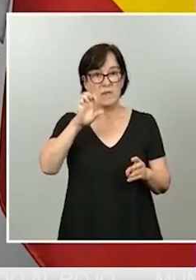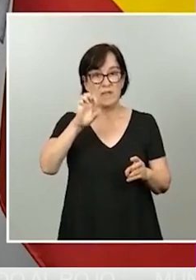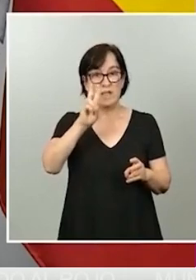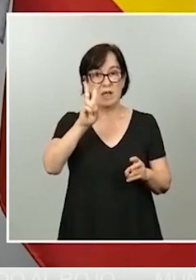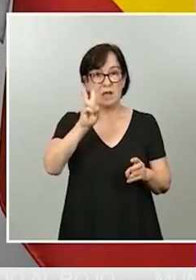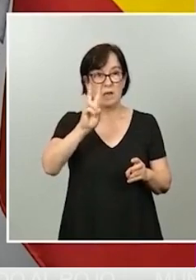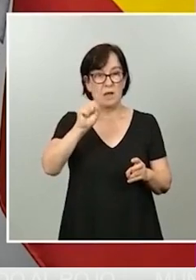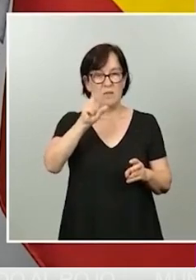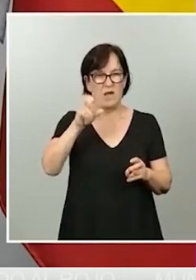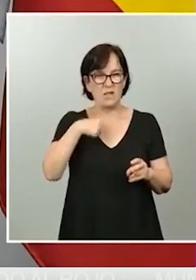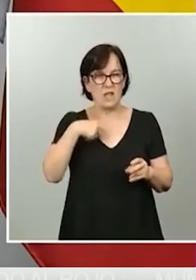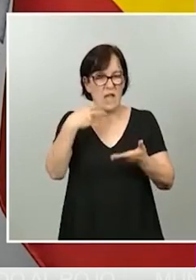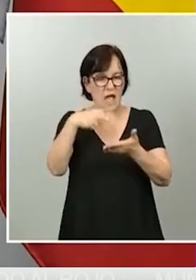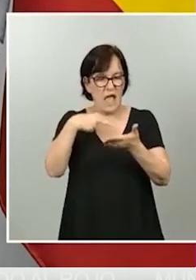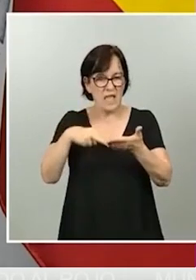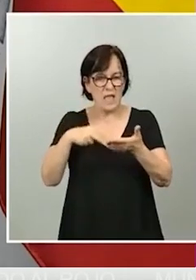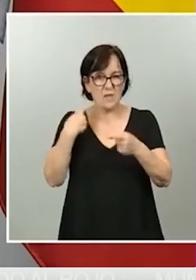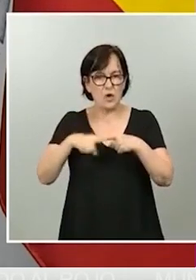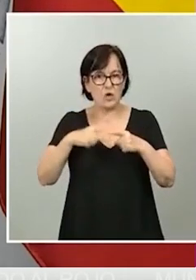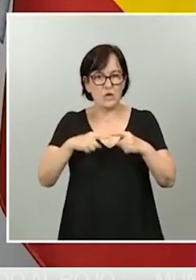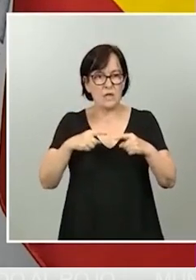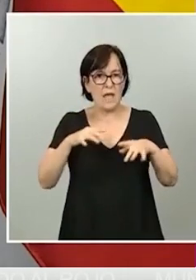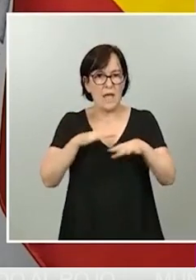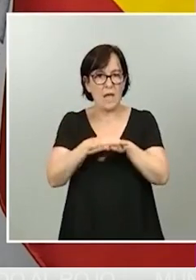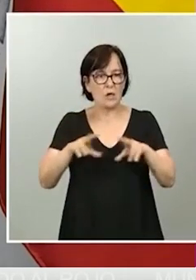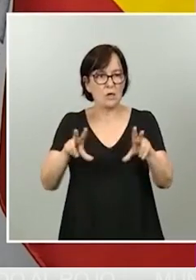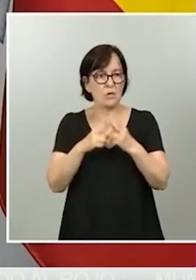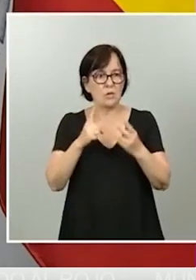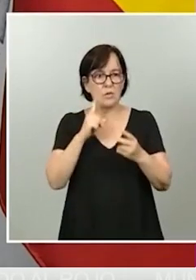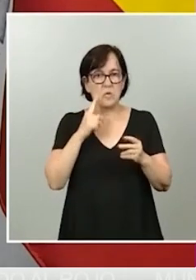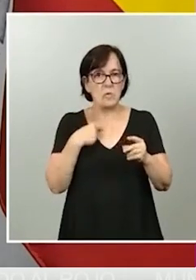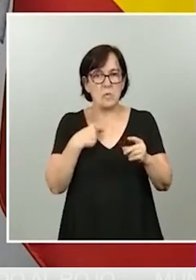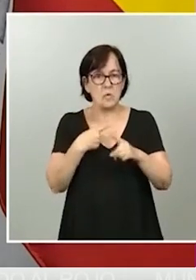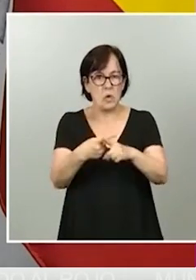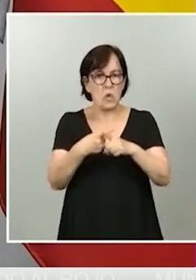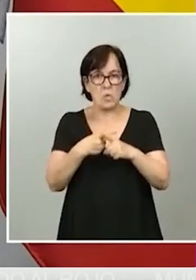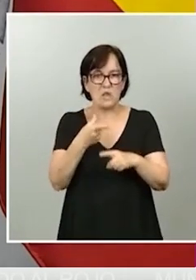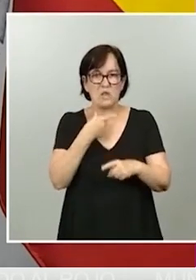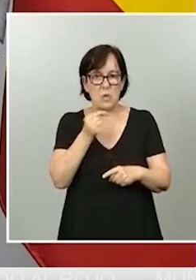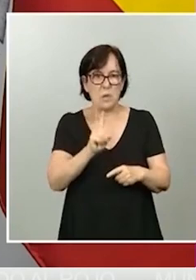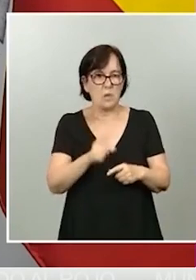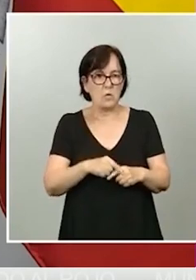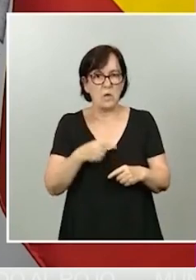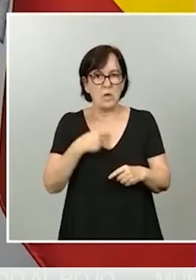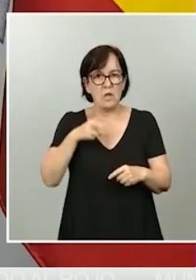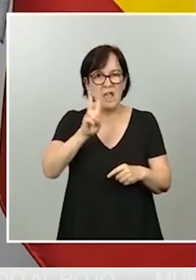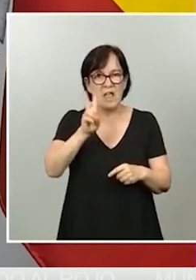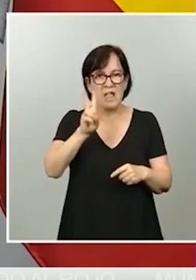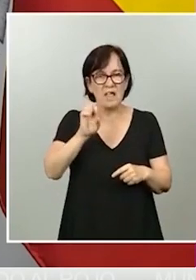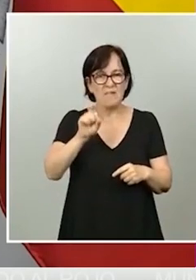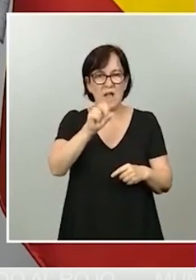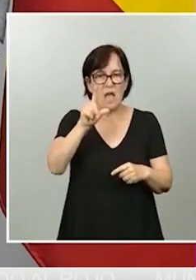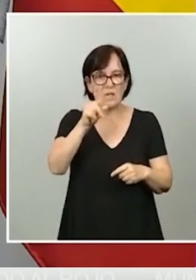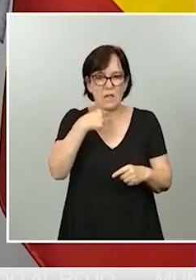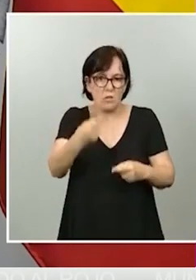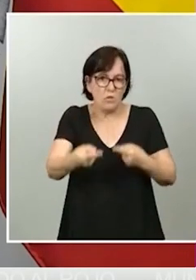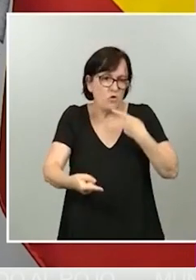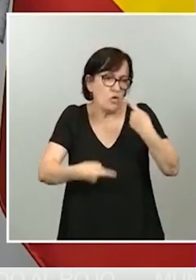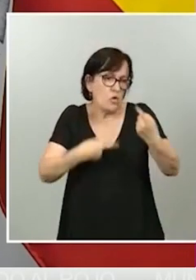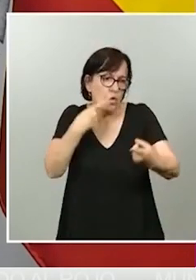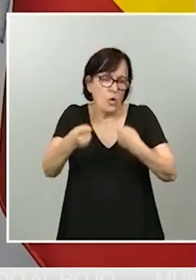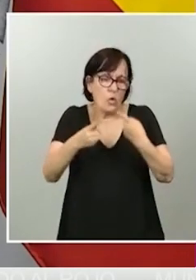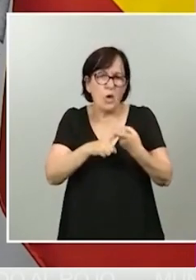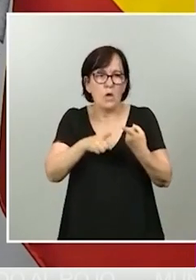denunciaba a los políticos porque eran lo